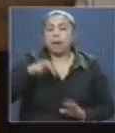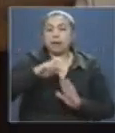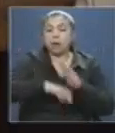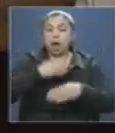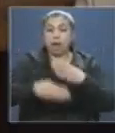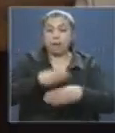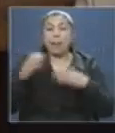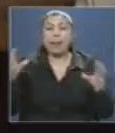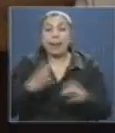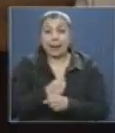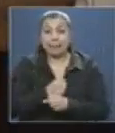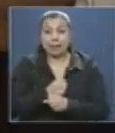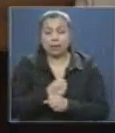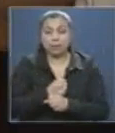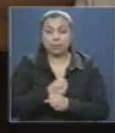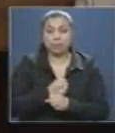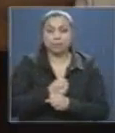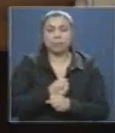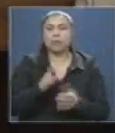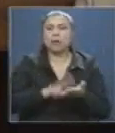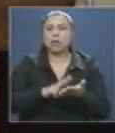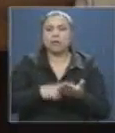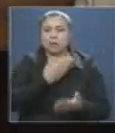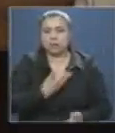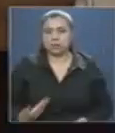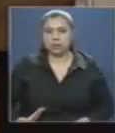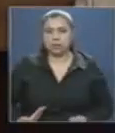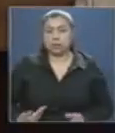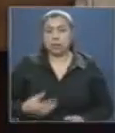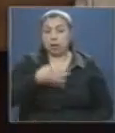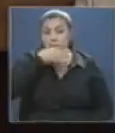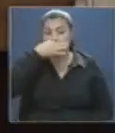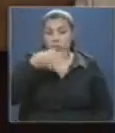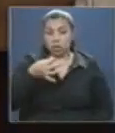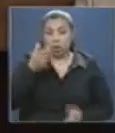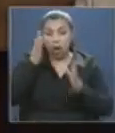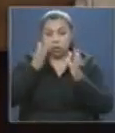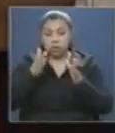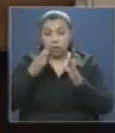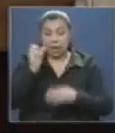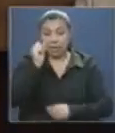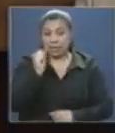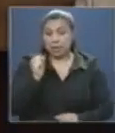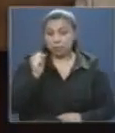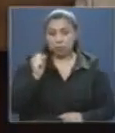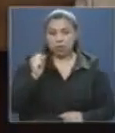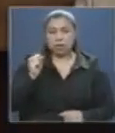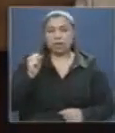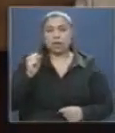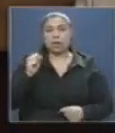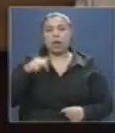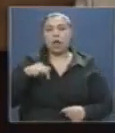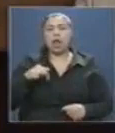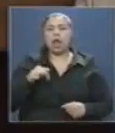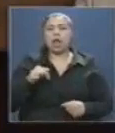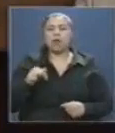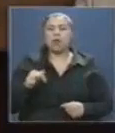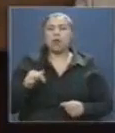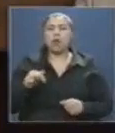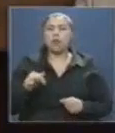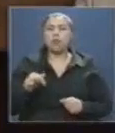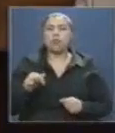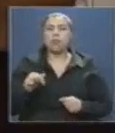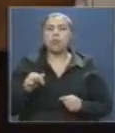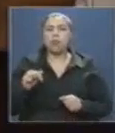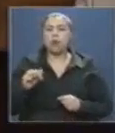avance rápido. Y la verdad, presidente, a propósito de las concentraciones del poder, hoy la amenaza está en aquella